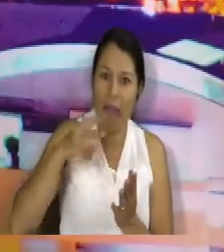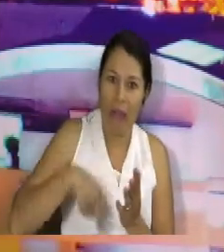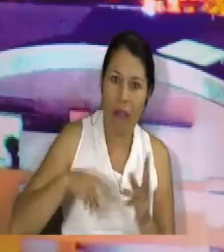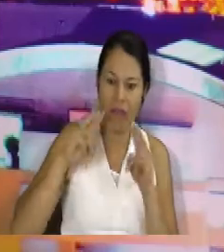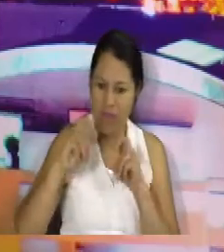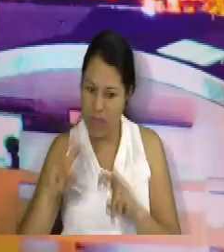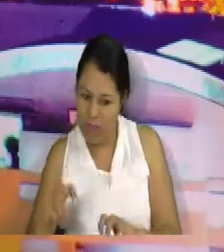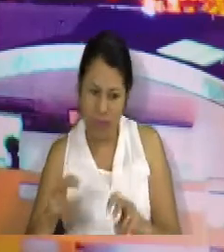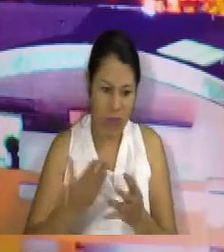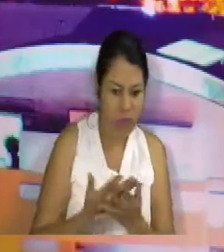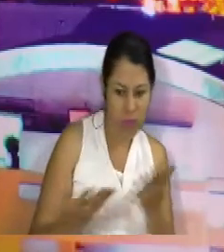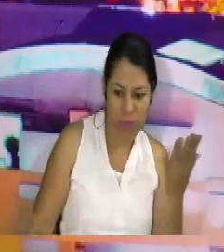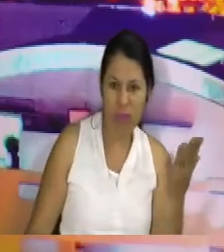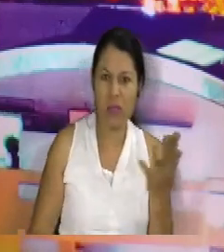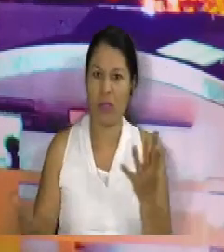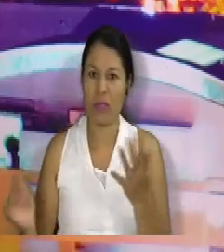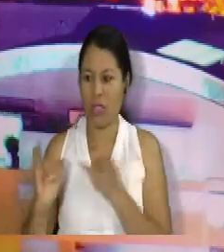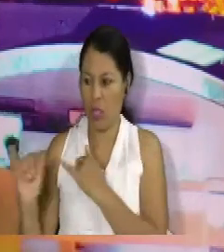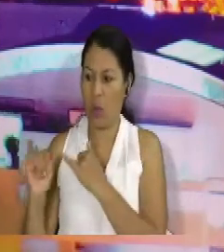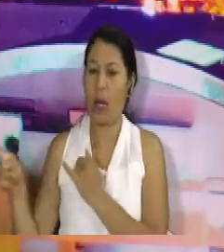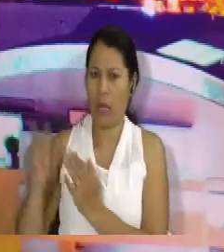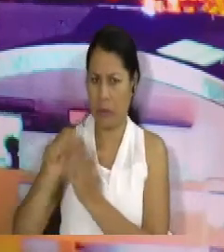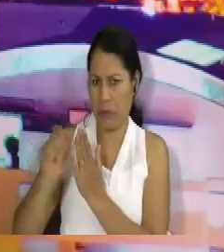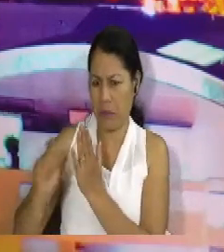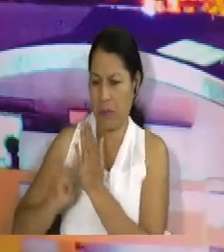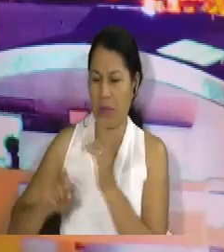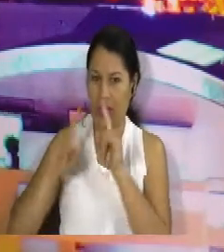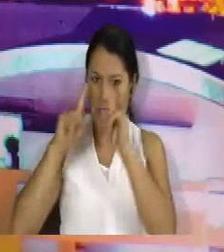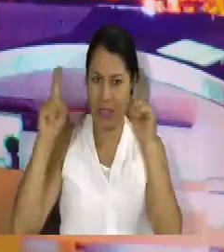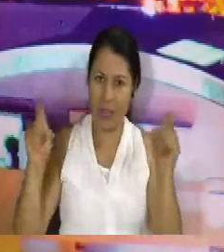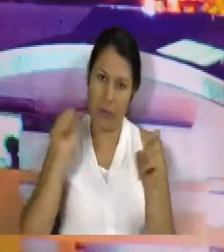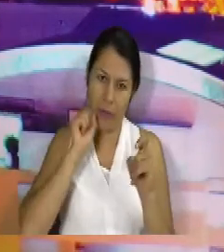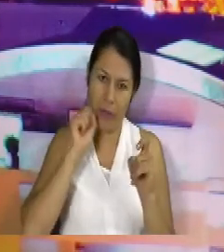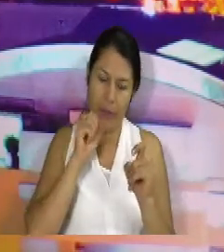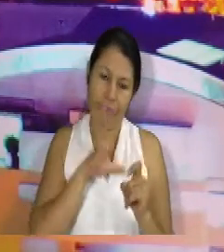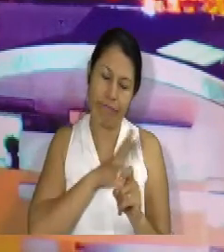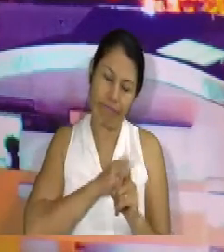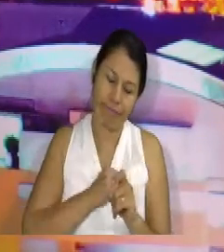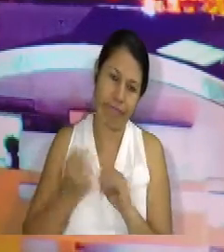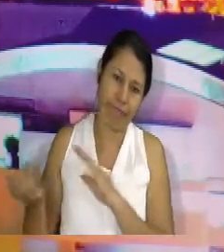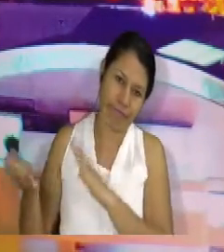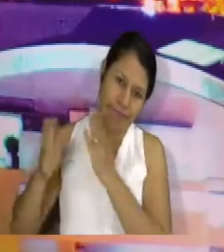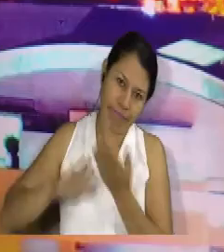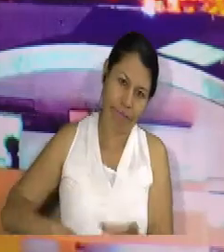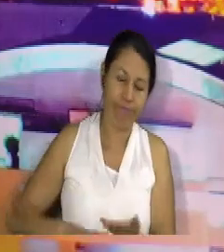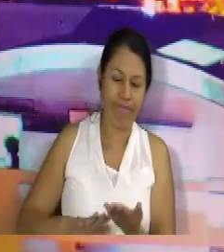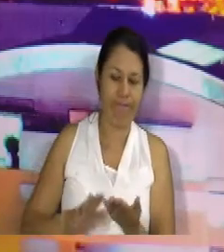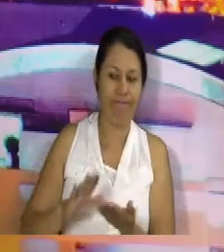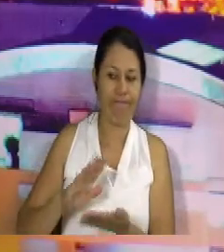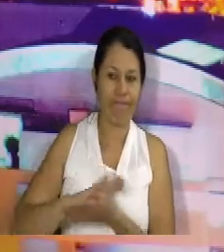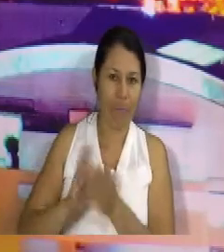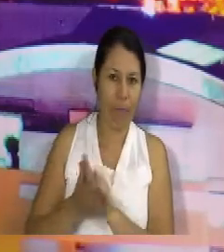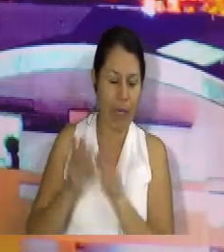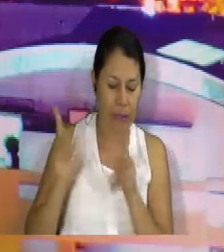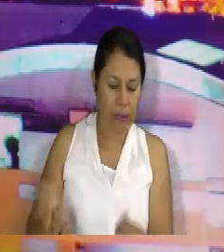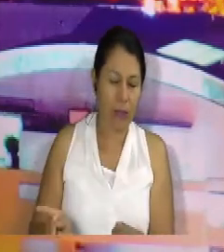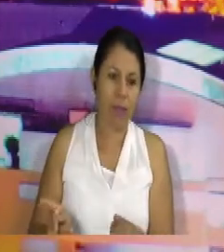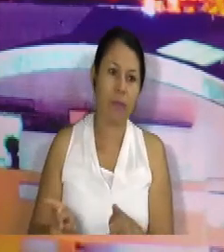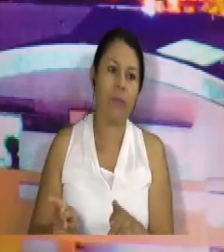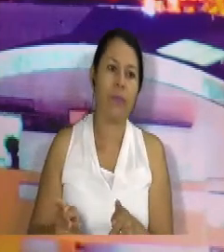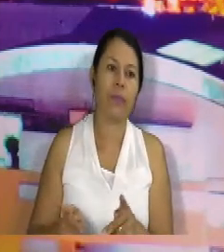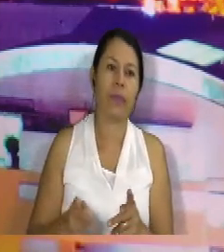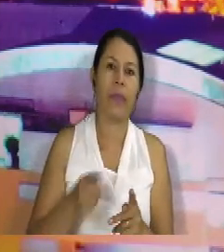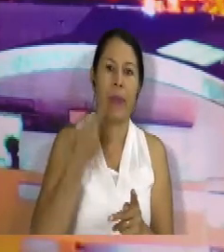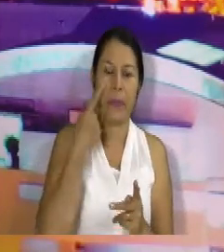también era muy acucioso y escribía sobre el tema de Barranca Bermeja. Sí. Lamentablemente. Fabio, que en paz descanse, de verdad que el poema dice lo